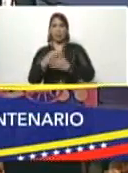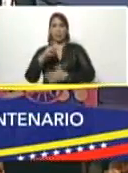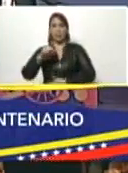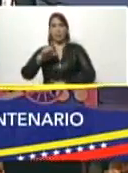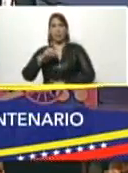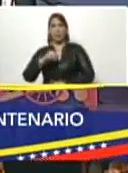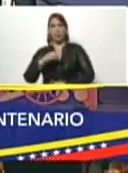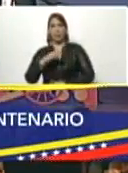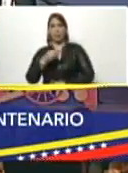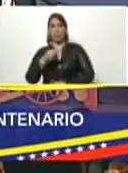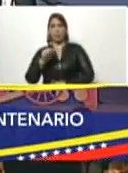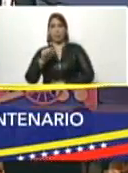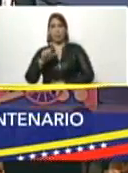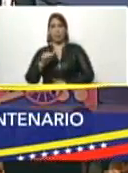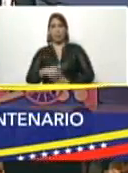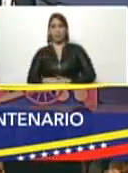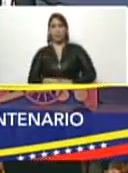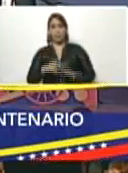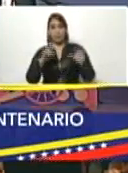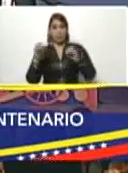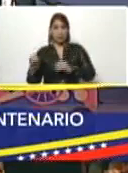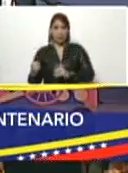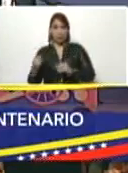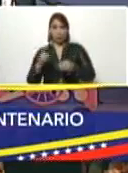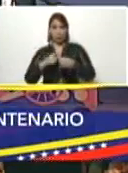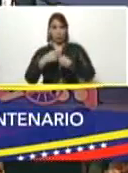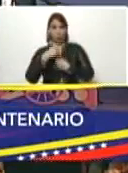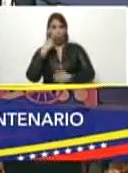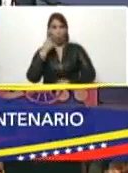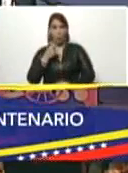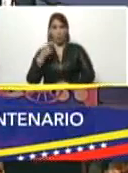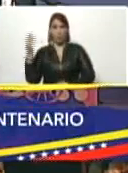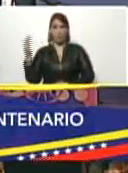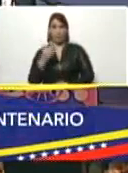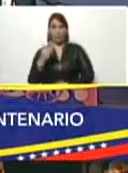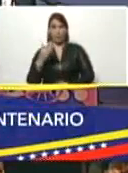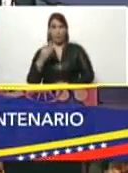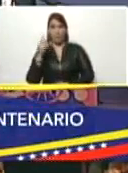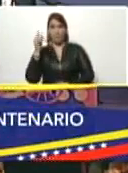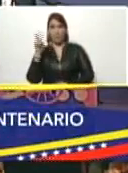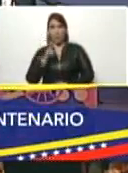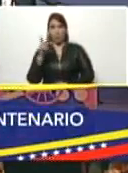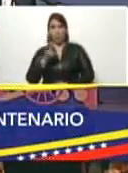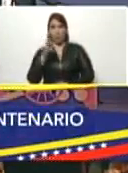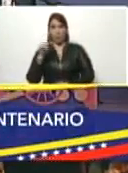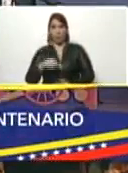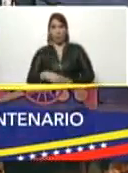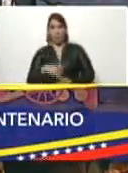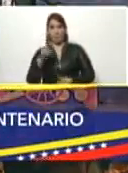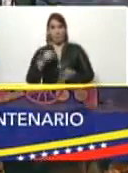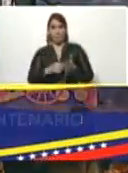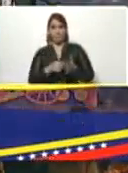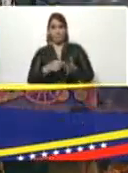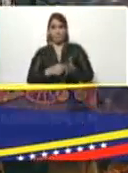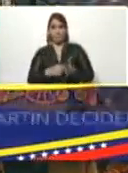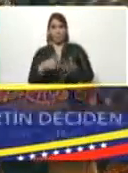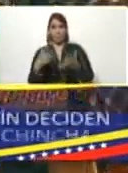1.700 combatientes, 700 combatientes llegados de Venezuela y de Nueva Granada y 1.000 combatientes de